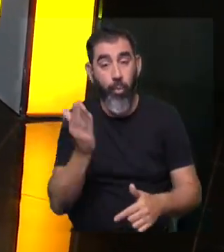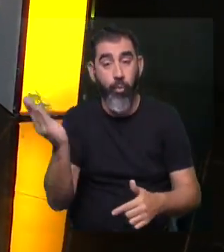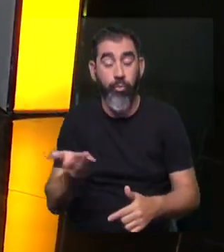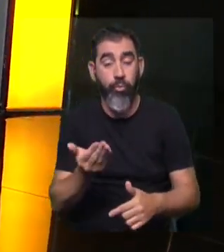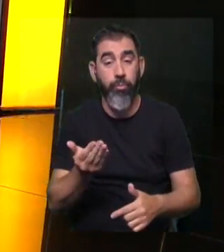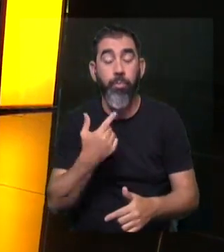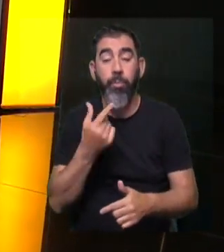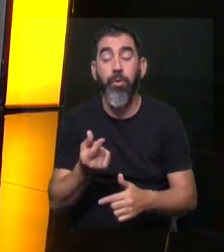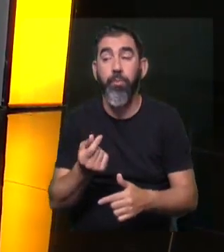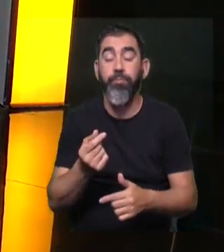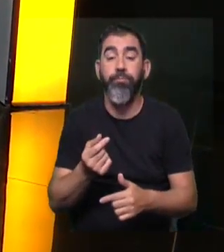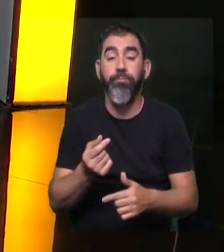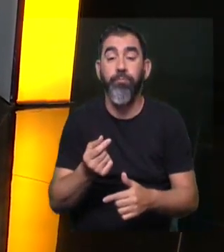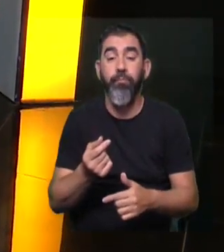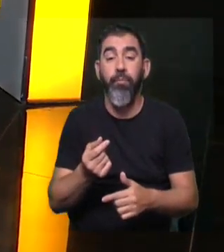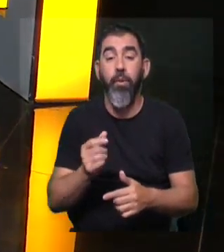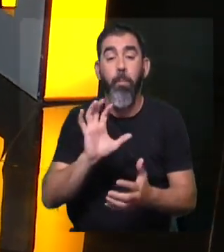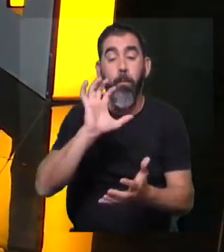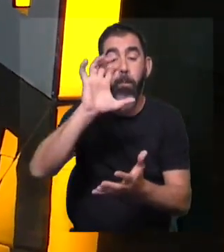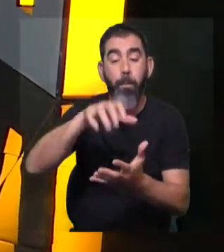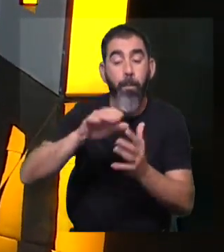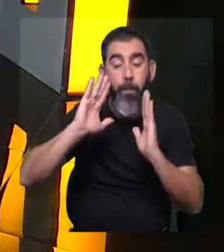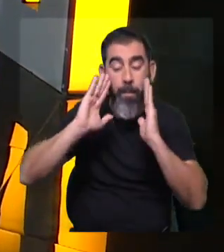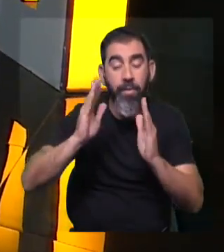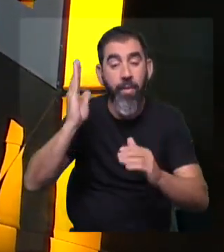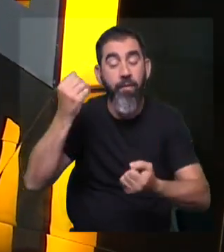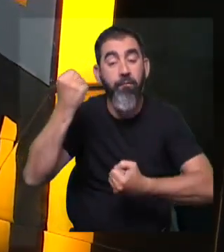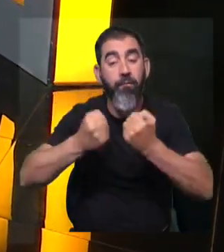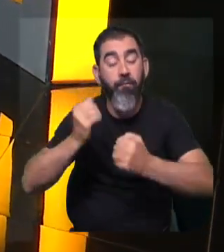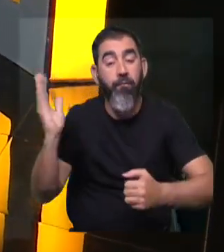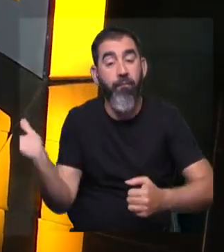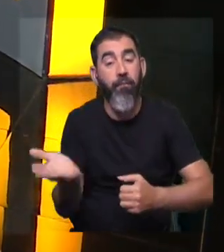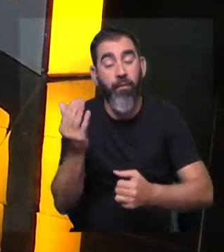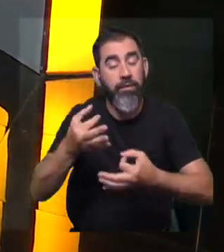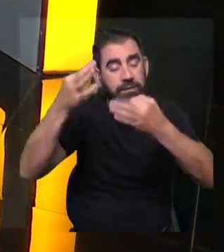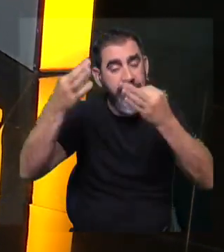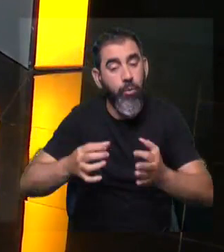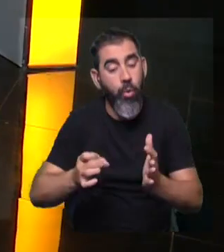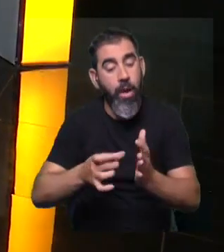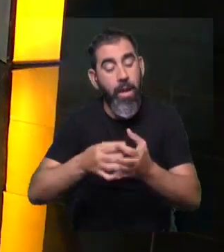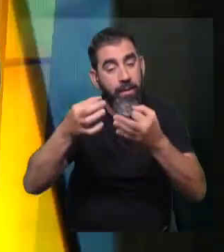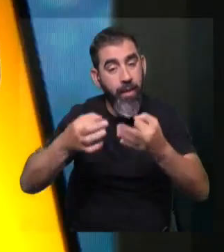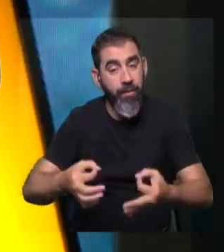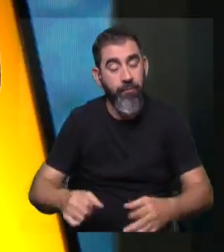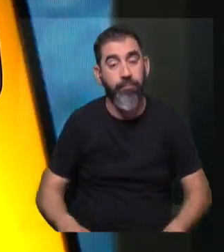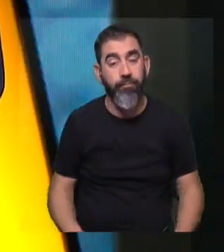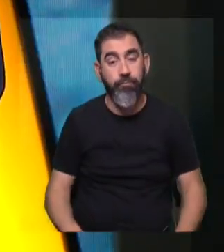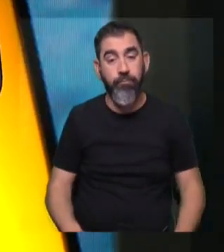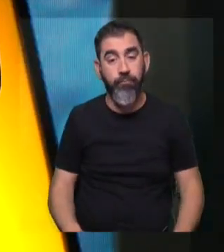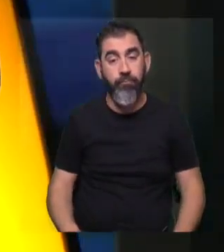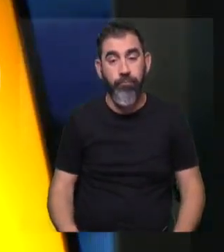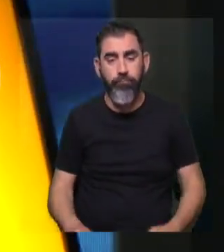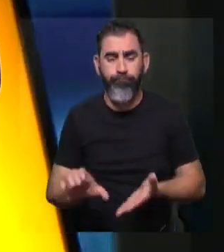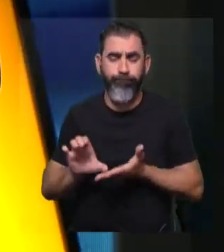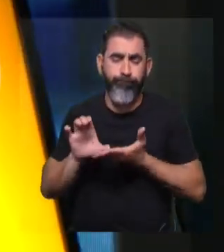la necesidad de contar con plantas especiales de fabricación que pudiesen asegurar la calidad del producto, que implicaban